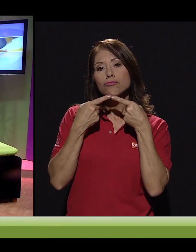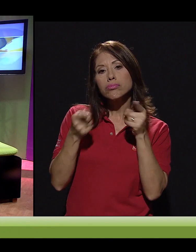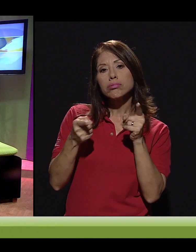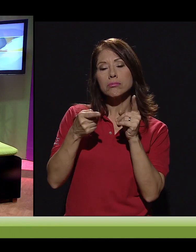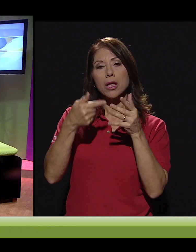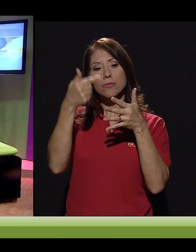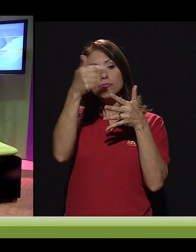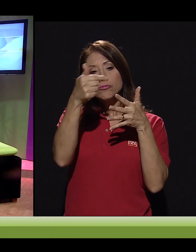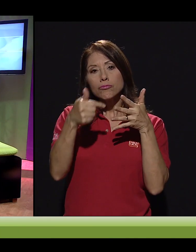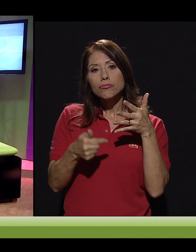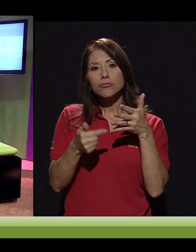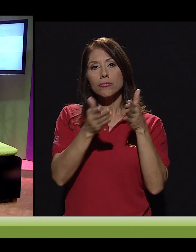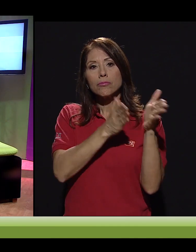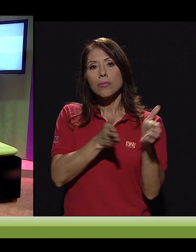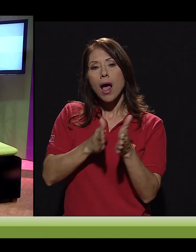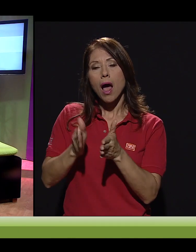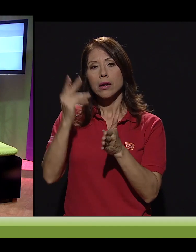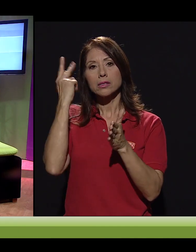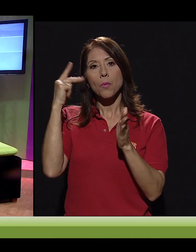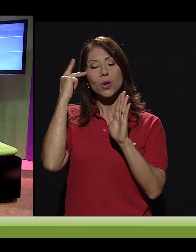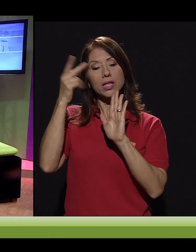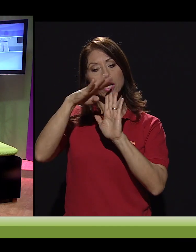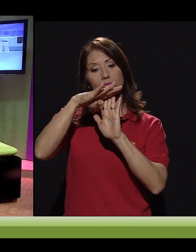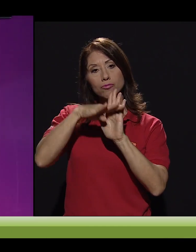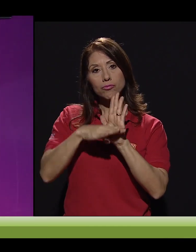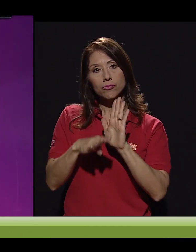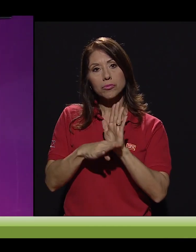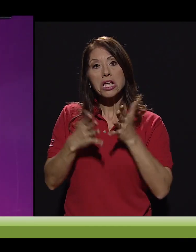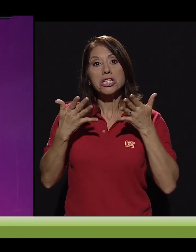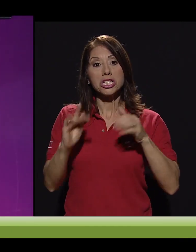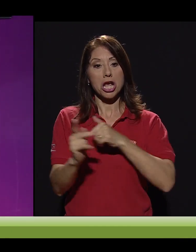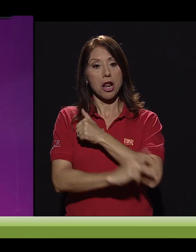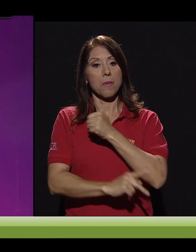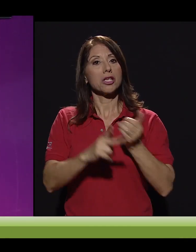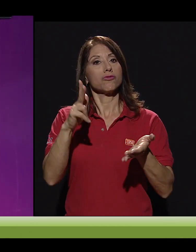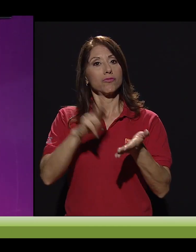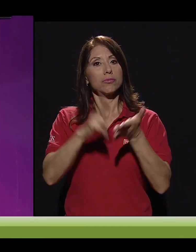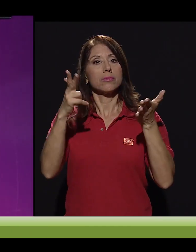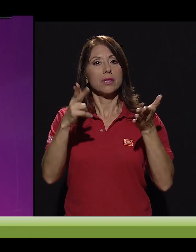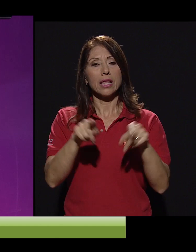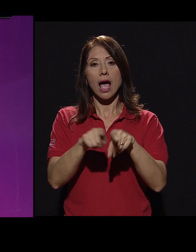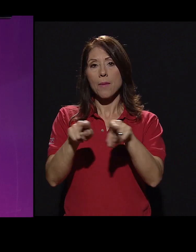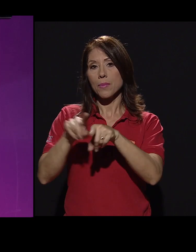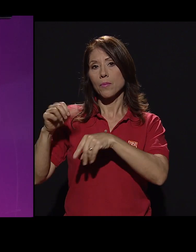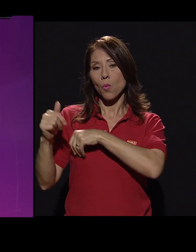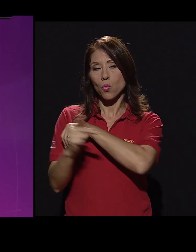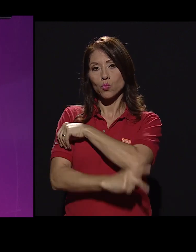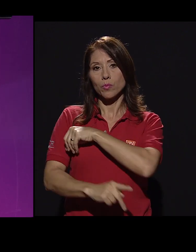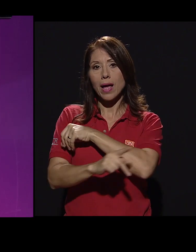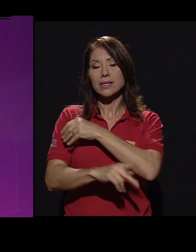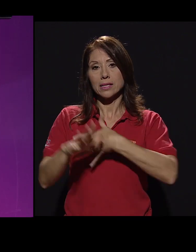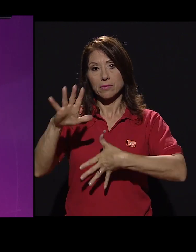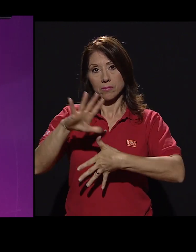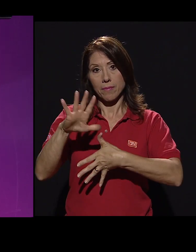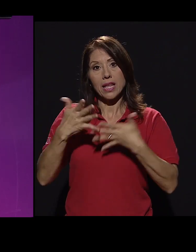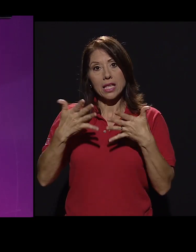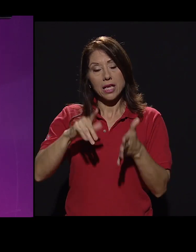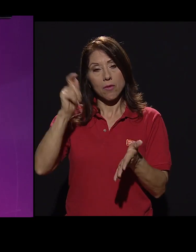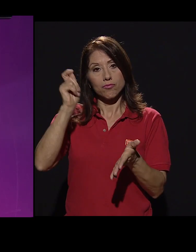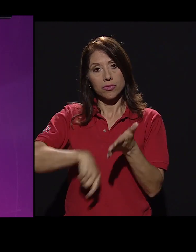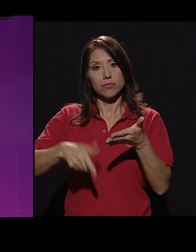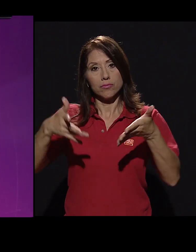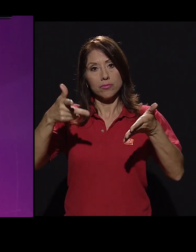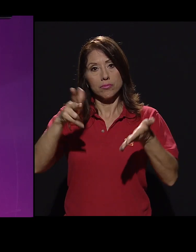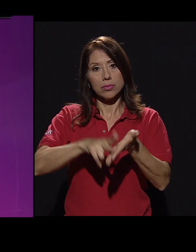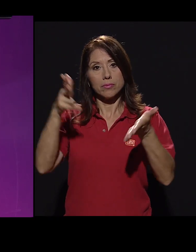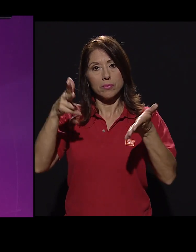directrices, planes y políticas En este tema Que el país ha ratificado Que otros países también de la región han ratificado